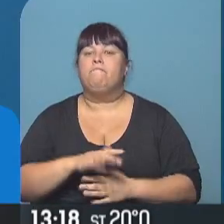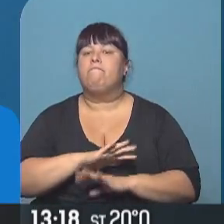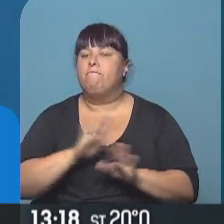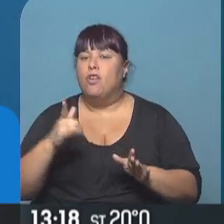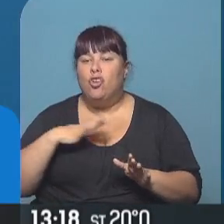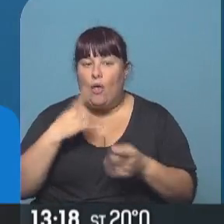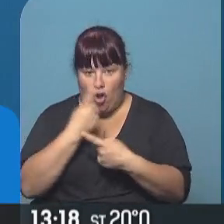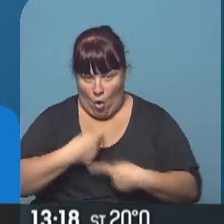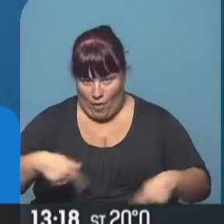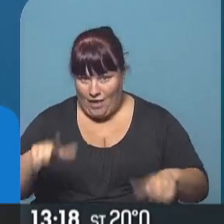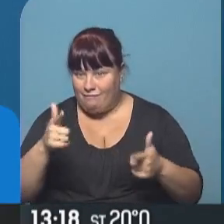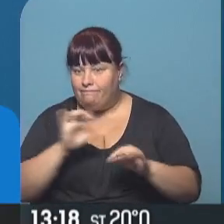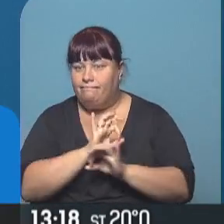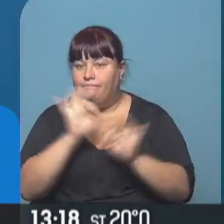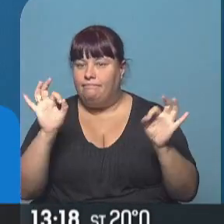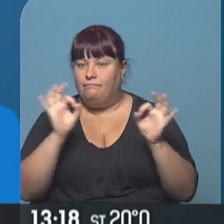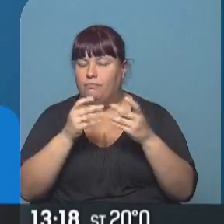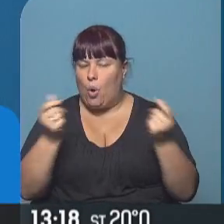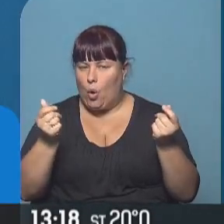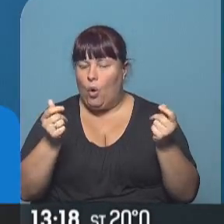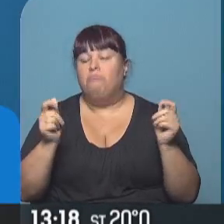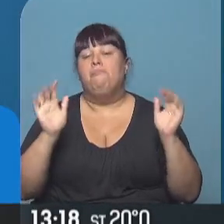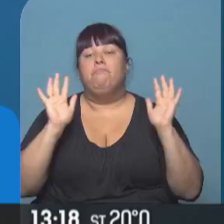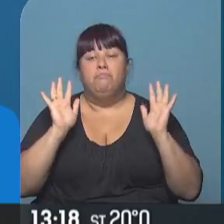aún noticias. Y tal vez